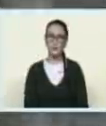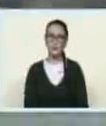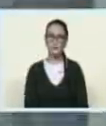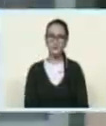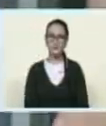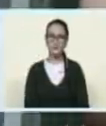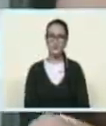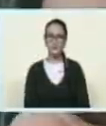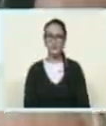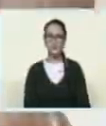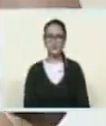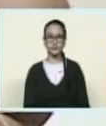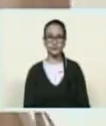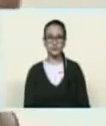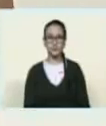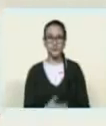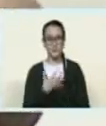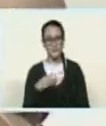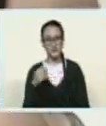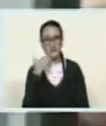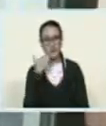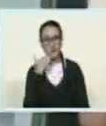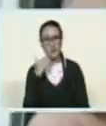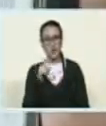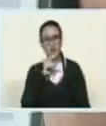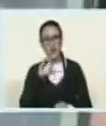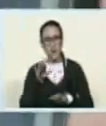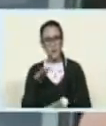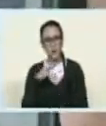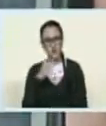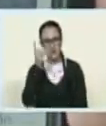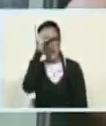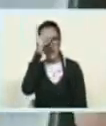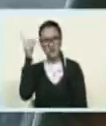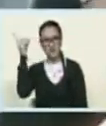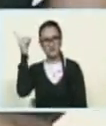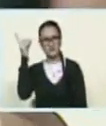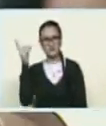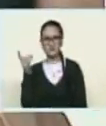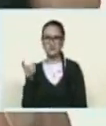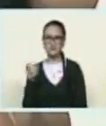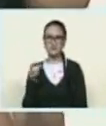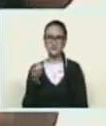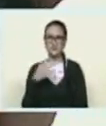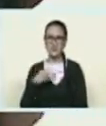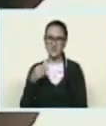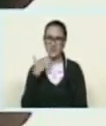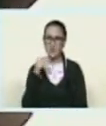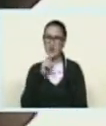Donald Trump, ¿quién apoya a Donald Trump aquí en esta sala?